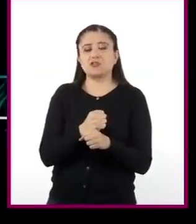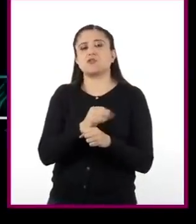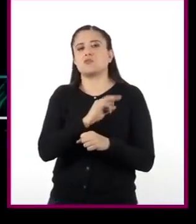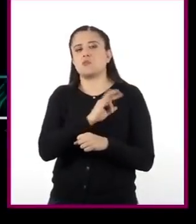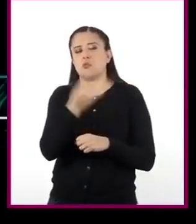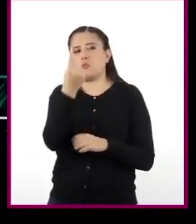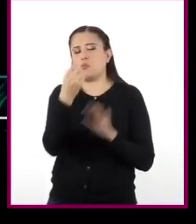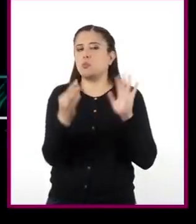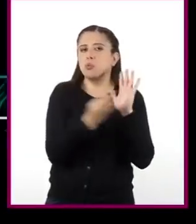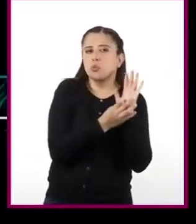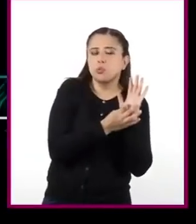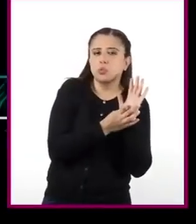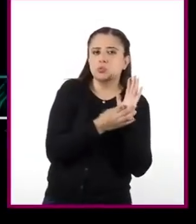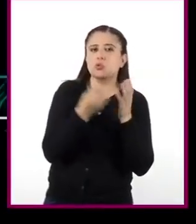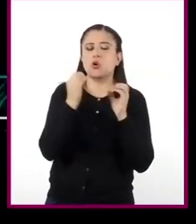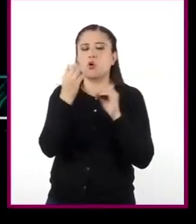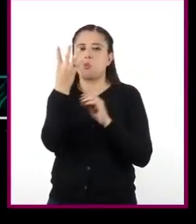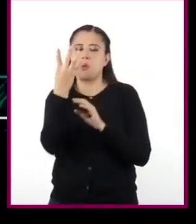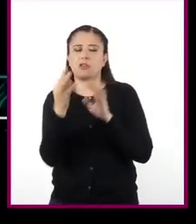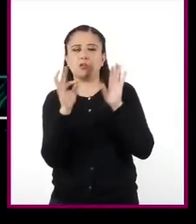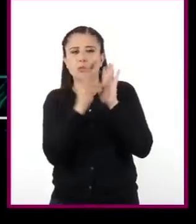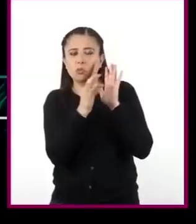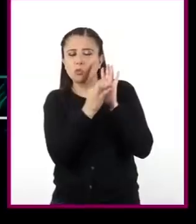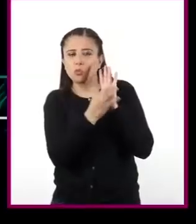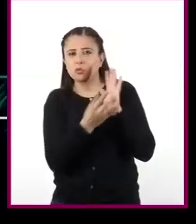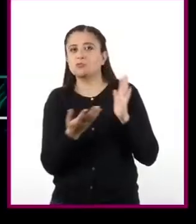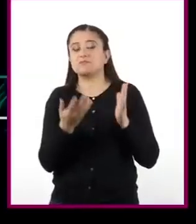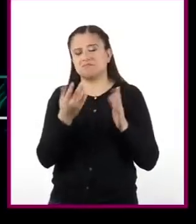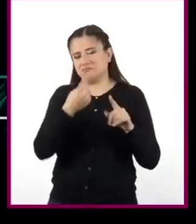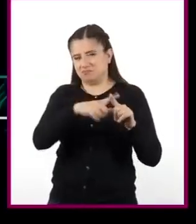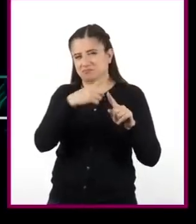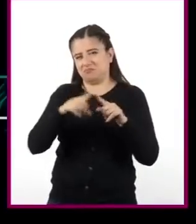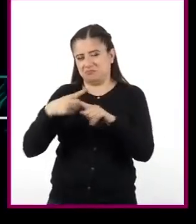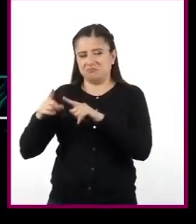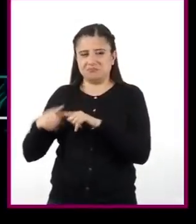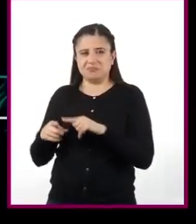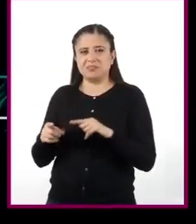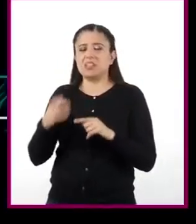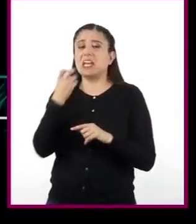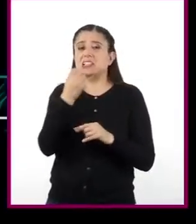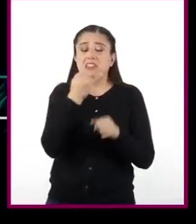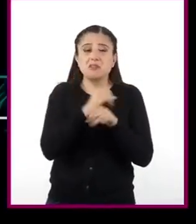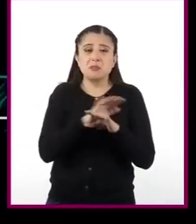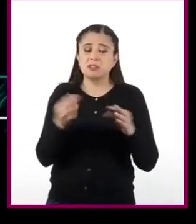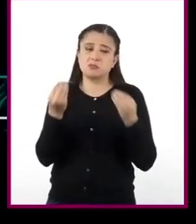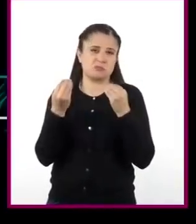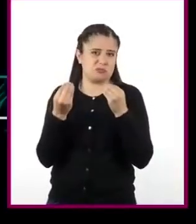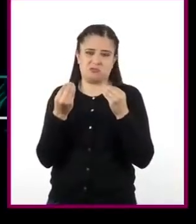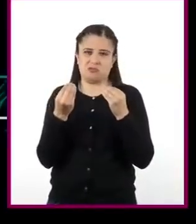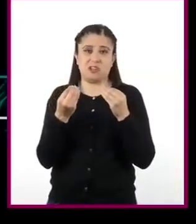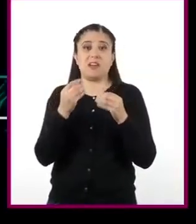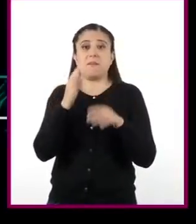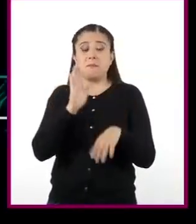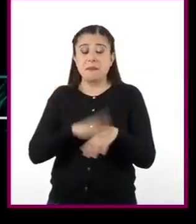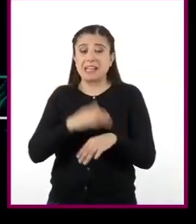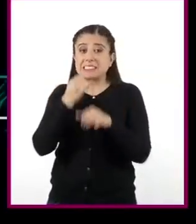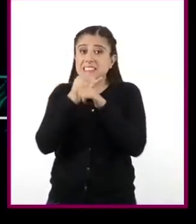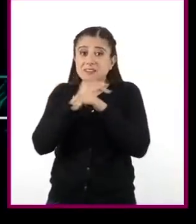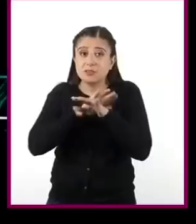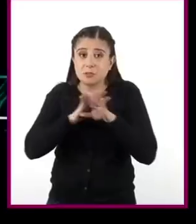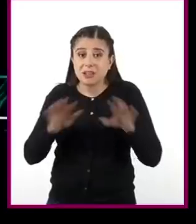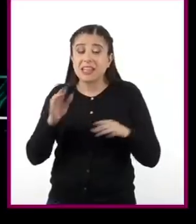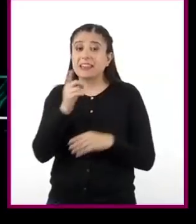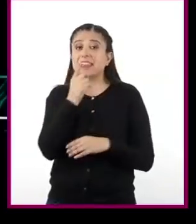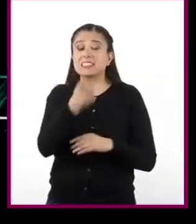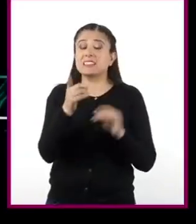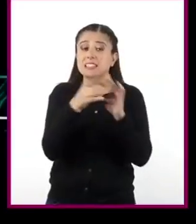solo un punto, lo mismo con las de 4, etcétera, ¿verdad? Entonces no nos daría mucha información, nos da mucha más información